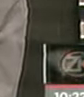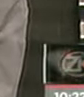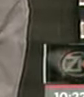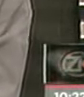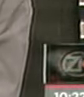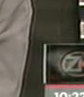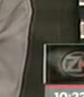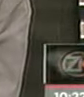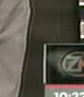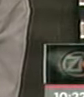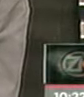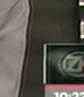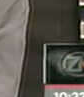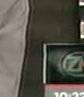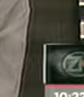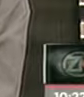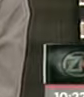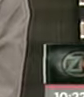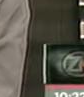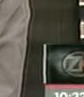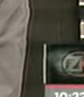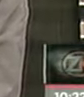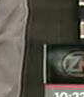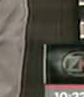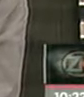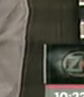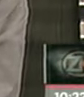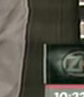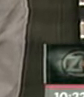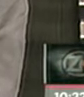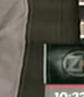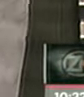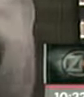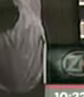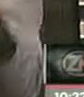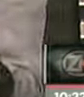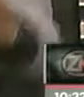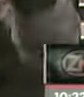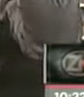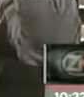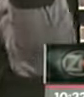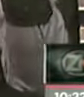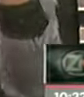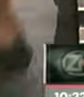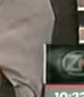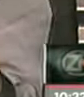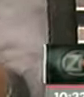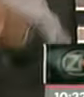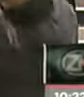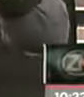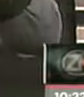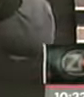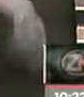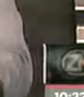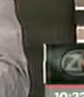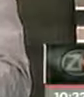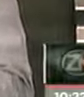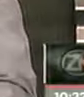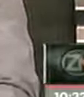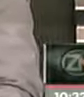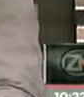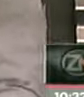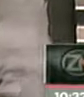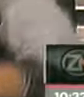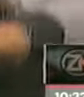historias de vida de las personas, de los ciudadanos venezolanos. La sola inclemencia de un sector político que, ante la